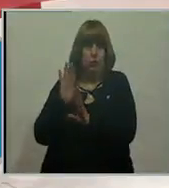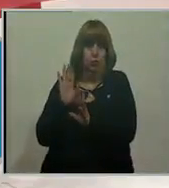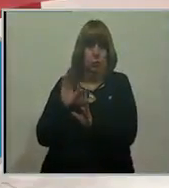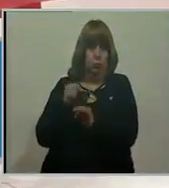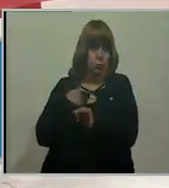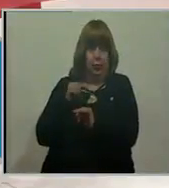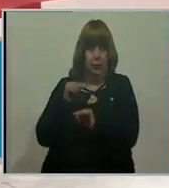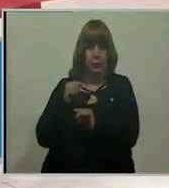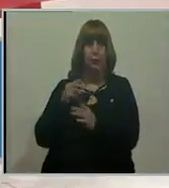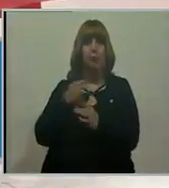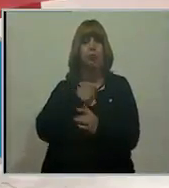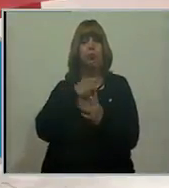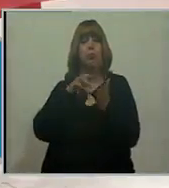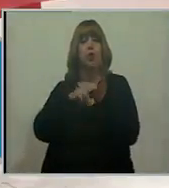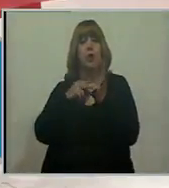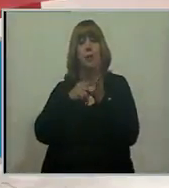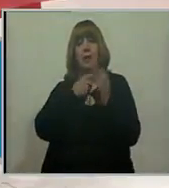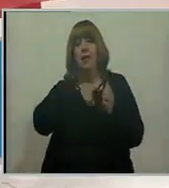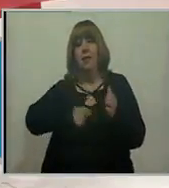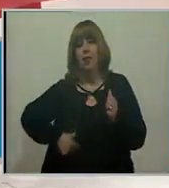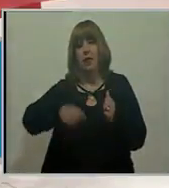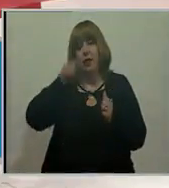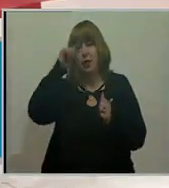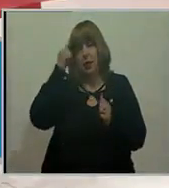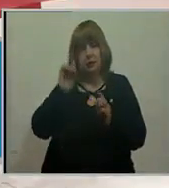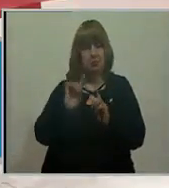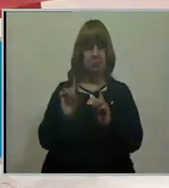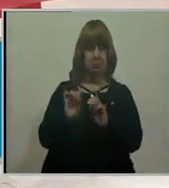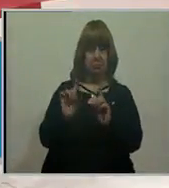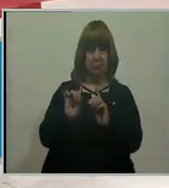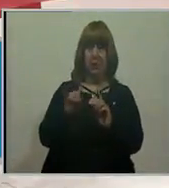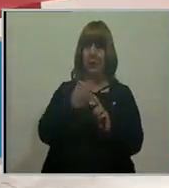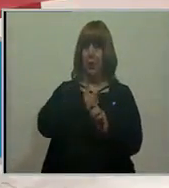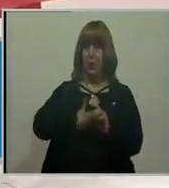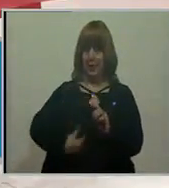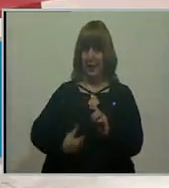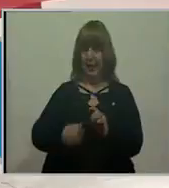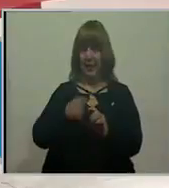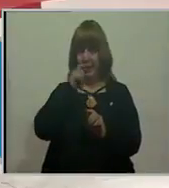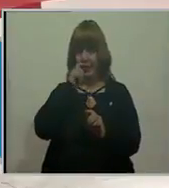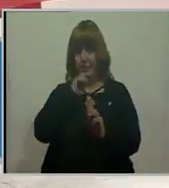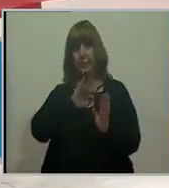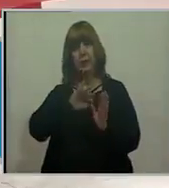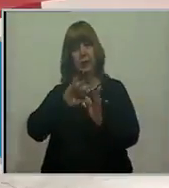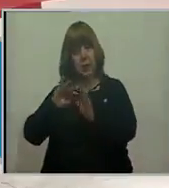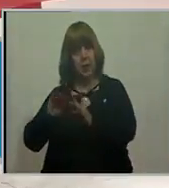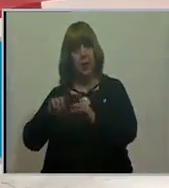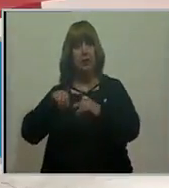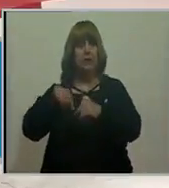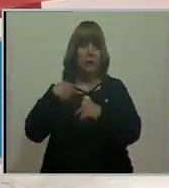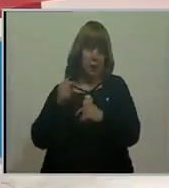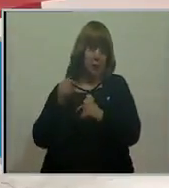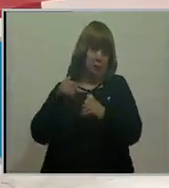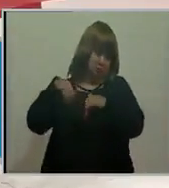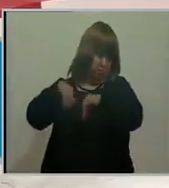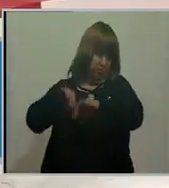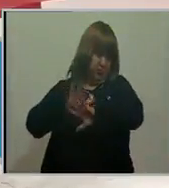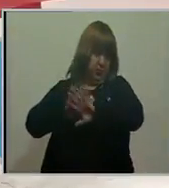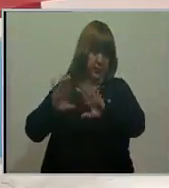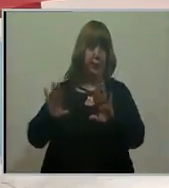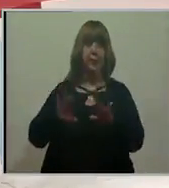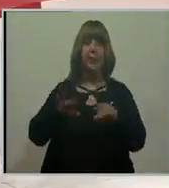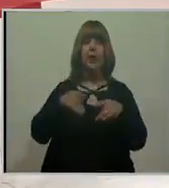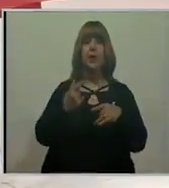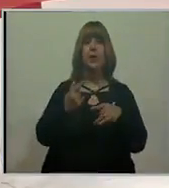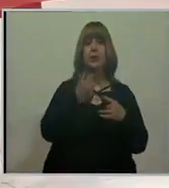De menor envergadura que Israel, ¿no? Se habla de San Marino, de selecciones como la de Andorra, la de Malta. San Marino. Y en escaso nivel. Lo que lo único que va a permitir es que San Pauli ponga